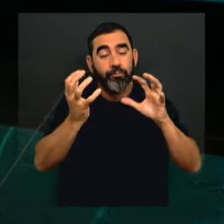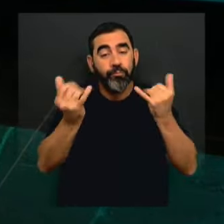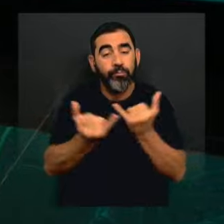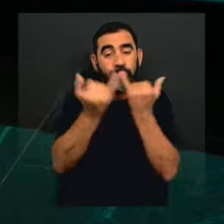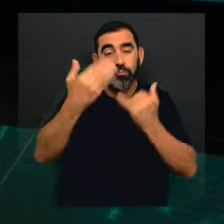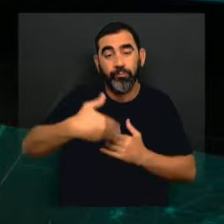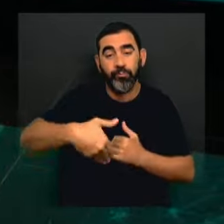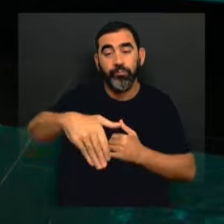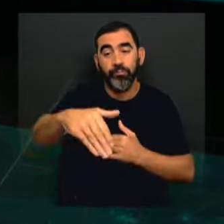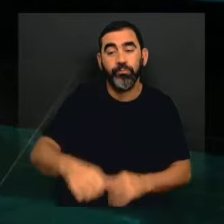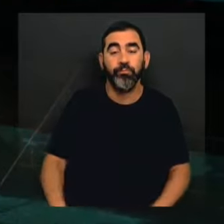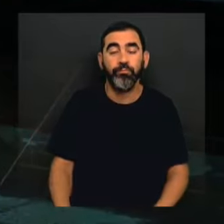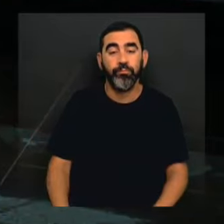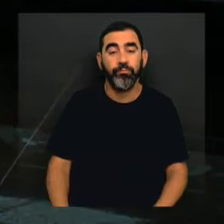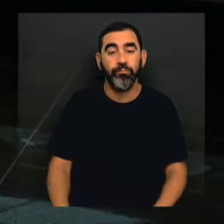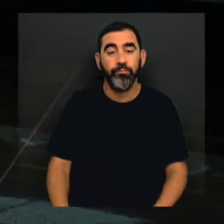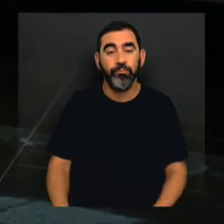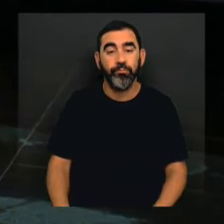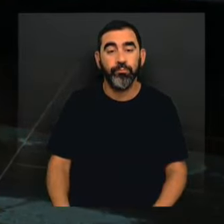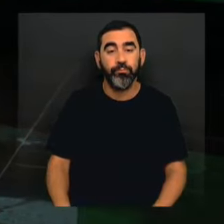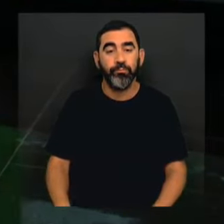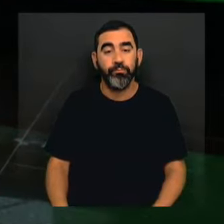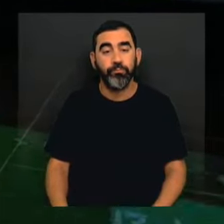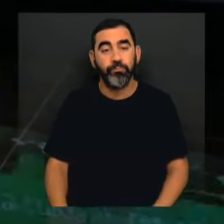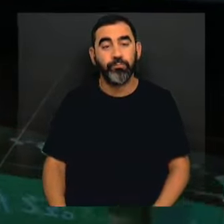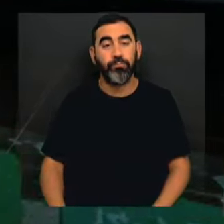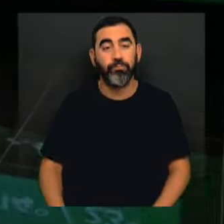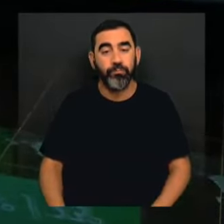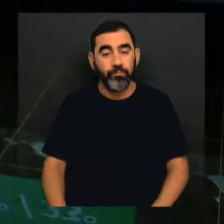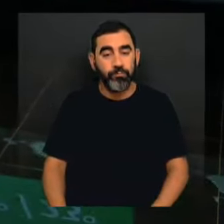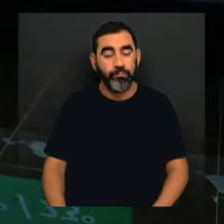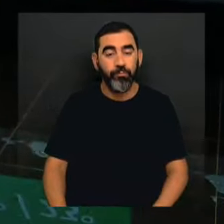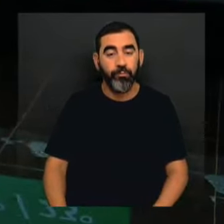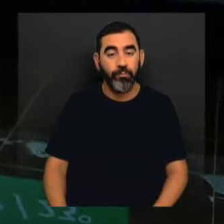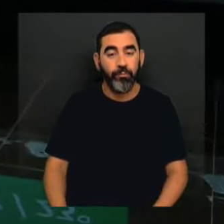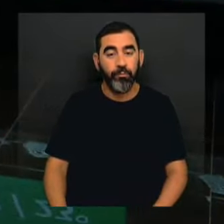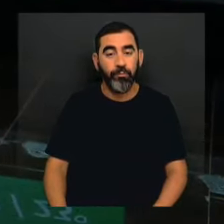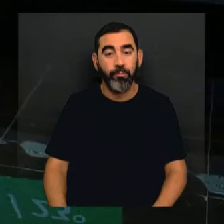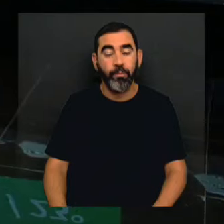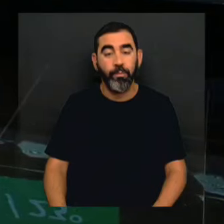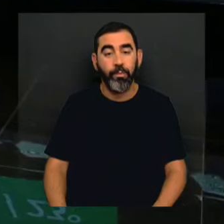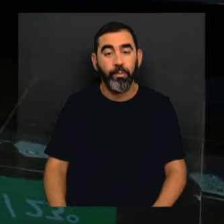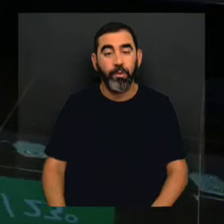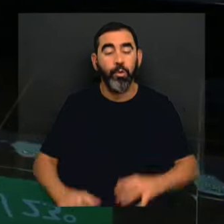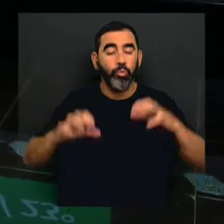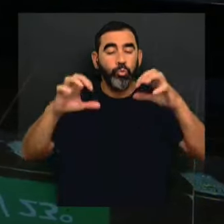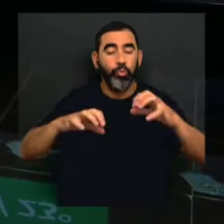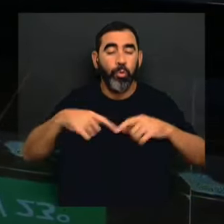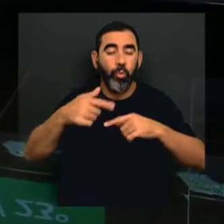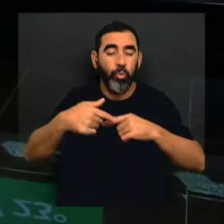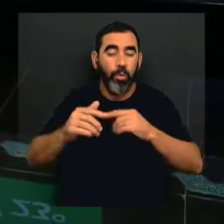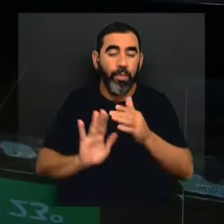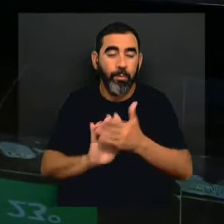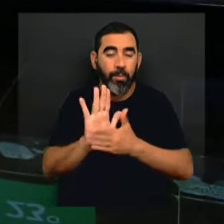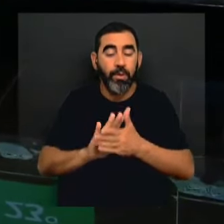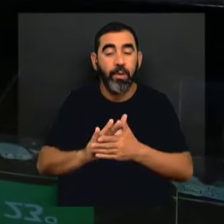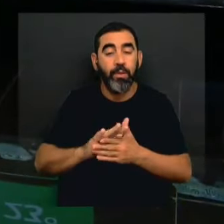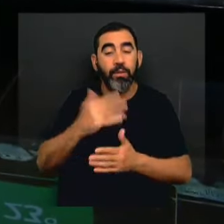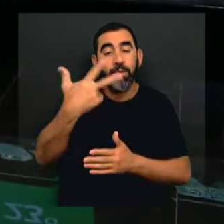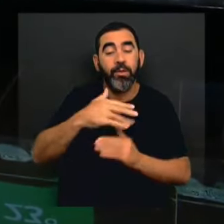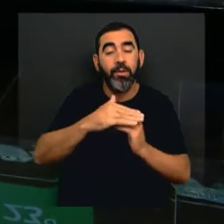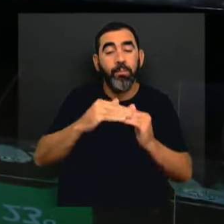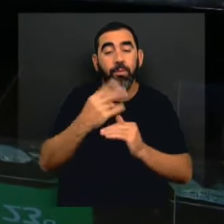horas nos sorprendió la lluvia que todavía viene lenta esta mañana pero bueno va a seguir así por lo menos durante la mañana 3 y 20